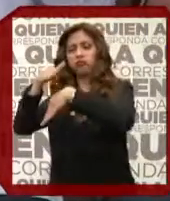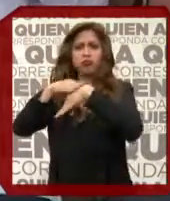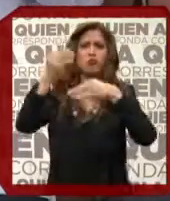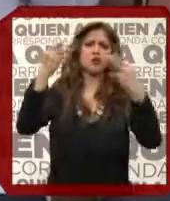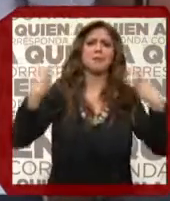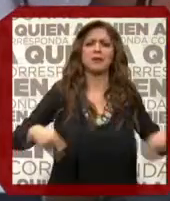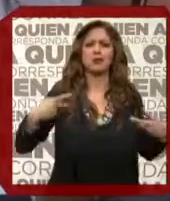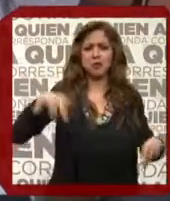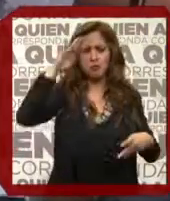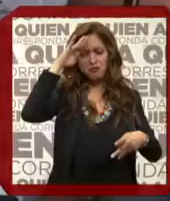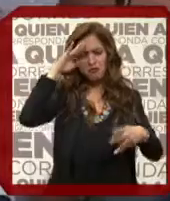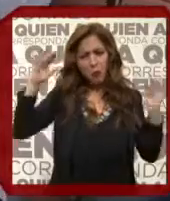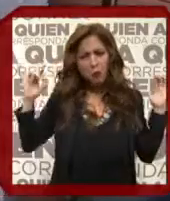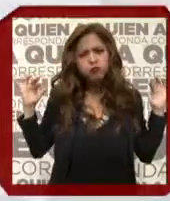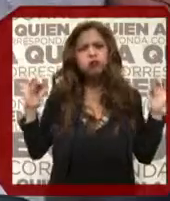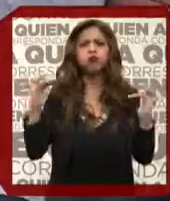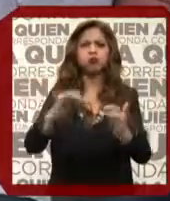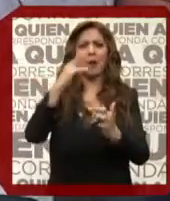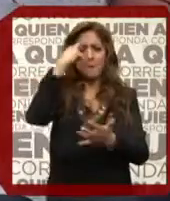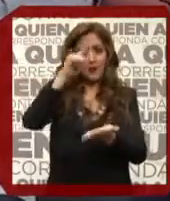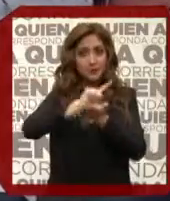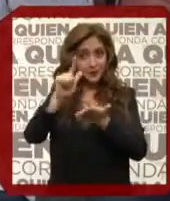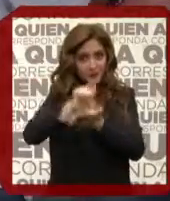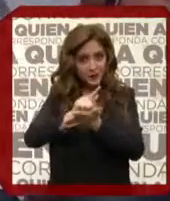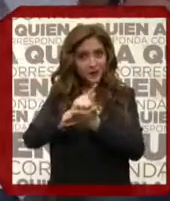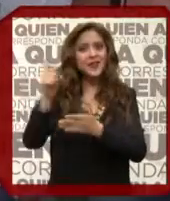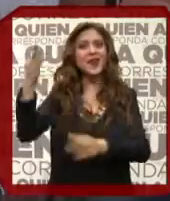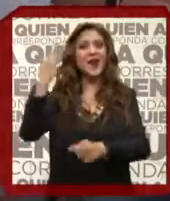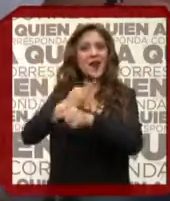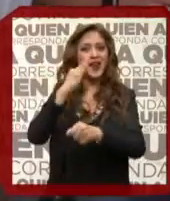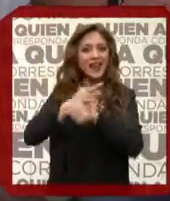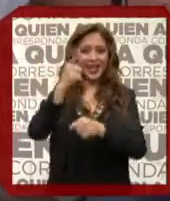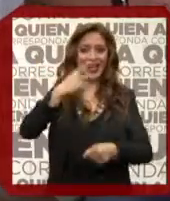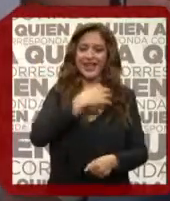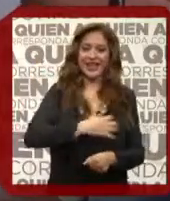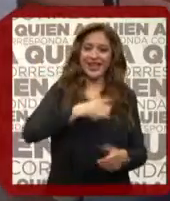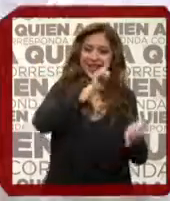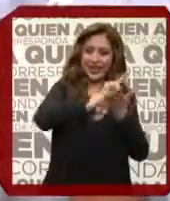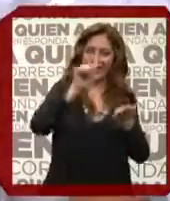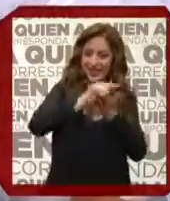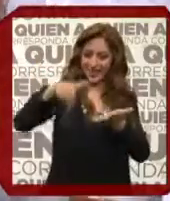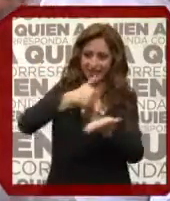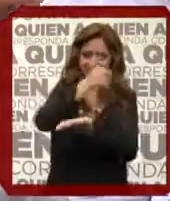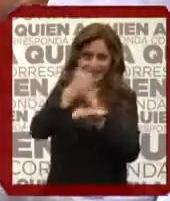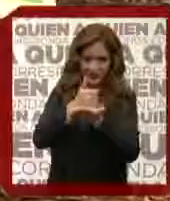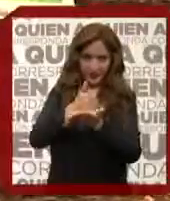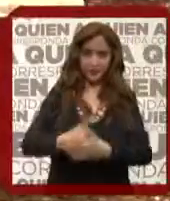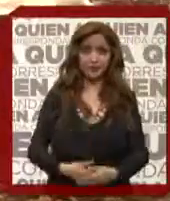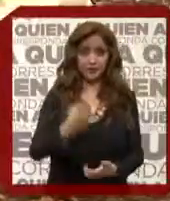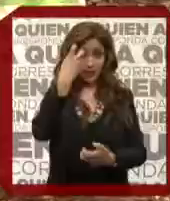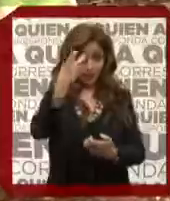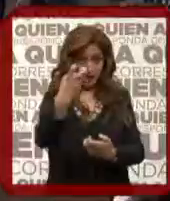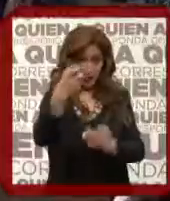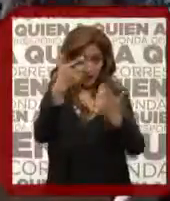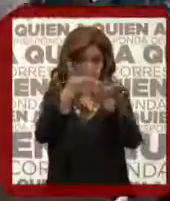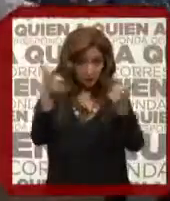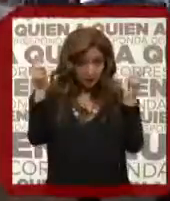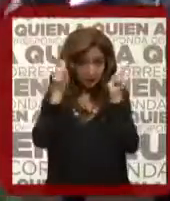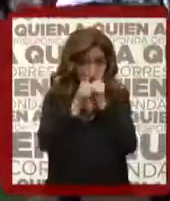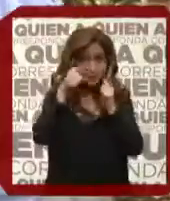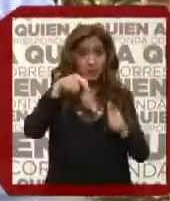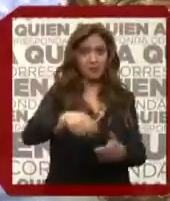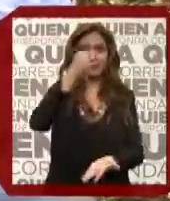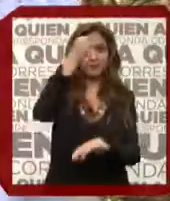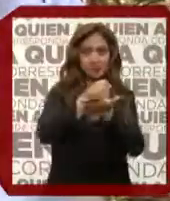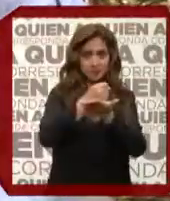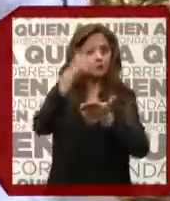miles de personas las que vamos a participar. El ánimo está fuerte para que limpiemos la ciudad. Esta es la brigada del programa Quien Corresponda,